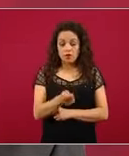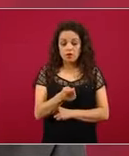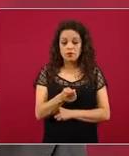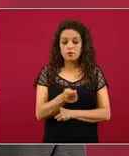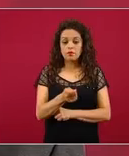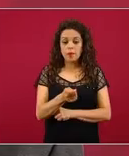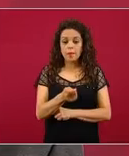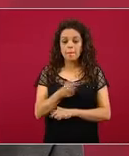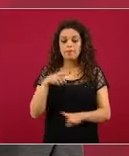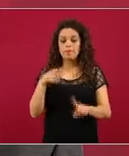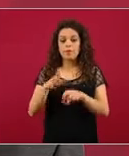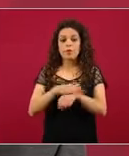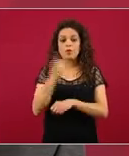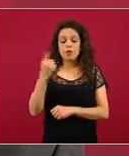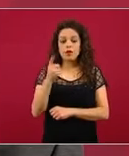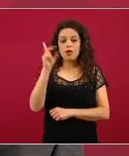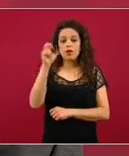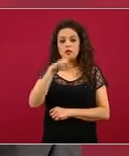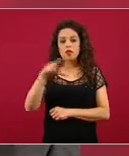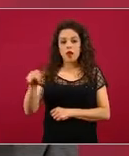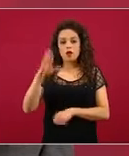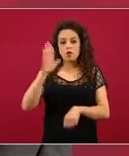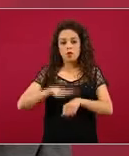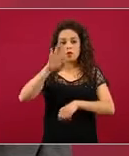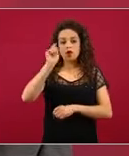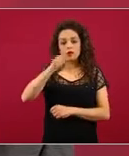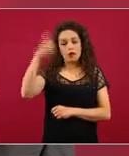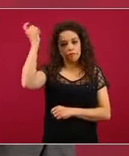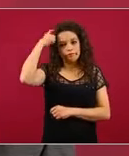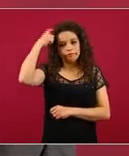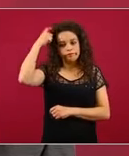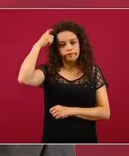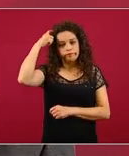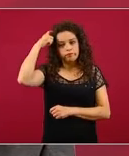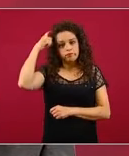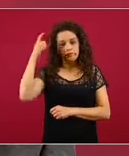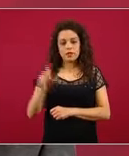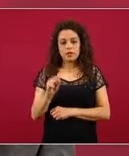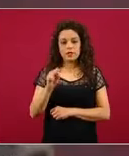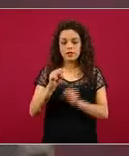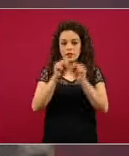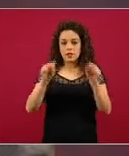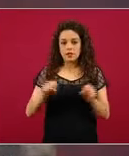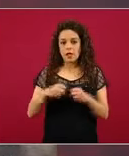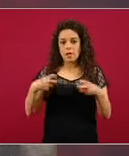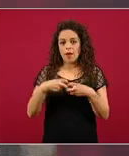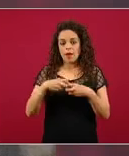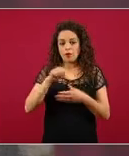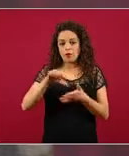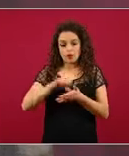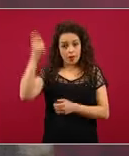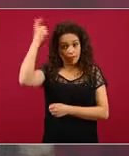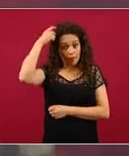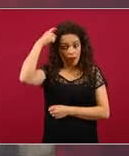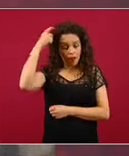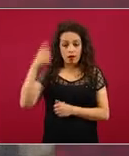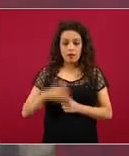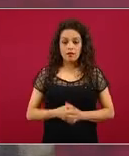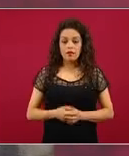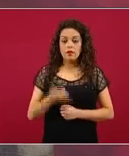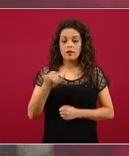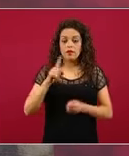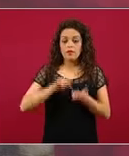posiblemente imputables a un daño directo al sistema nervioso central. Y también los servicios de atención en